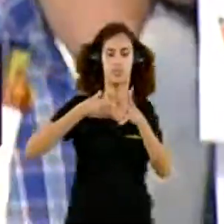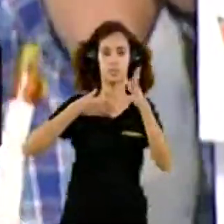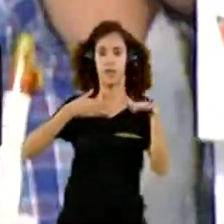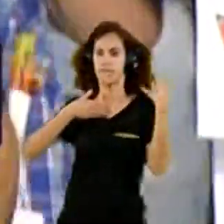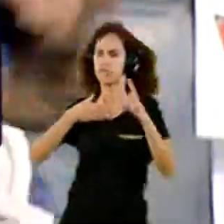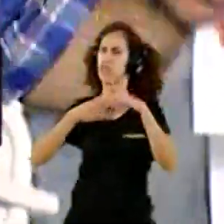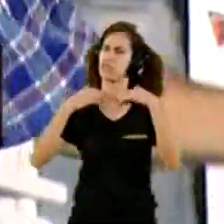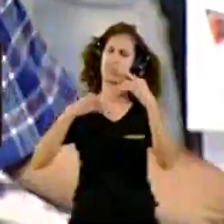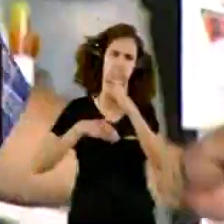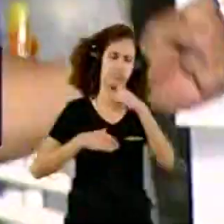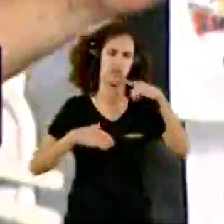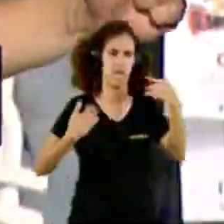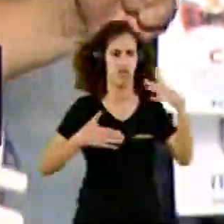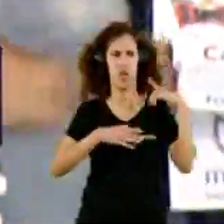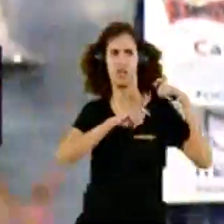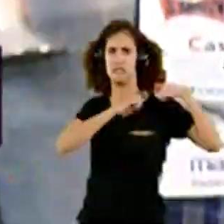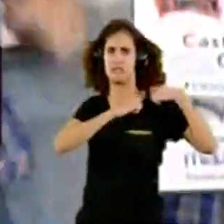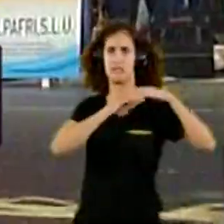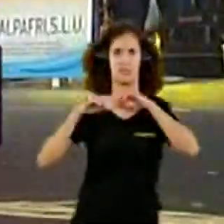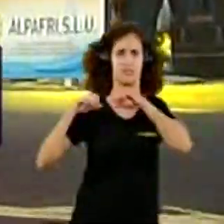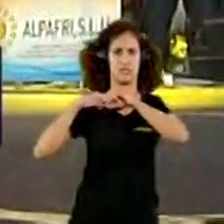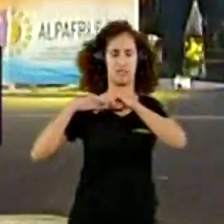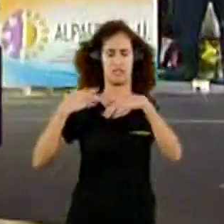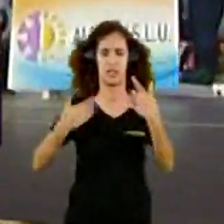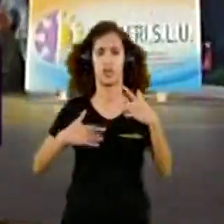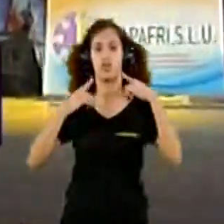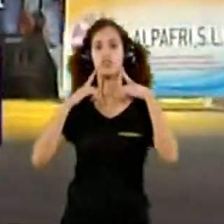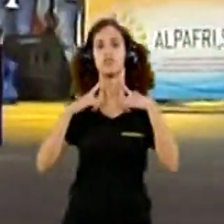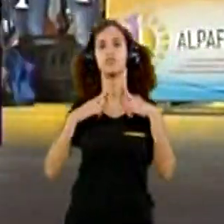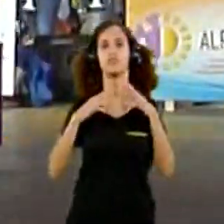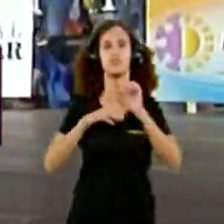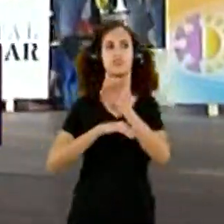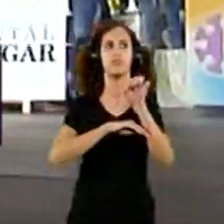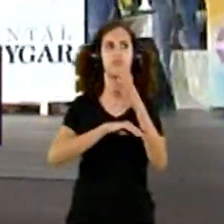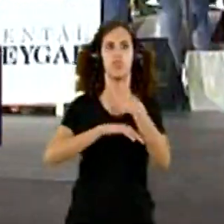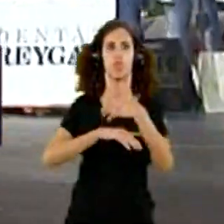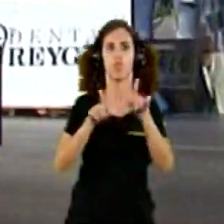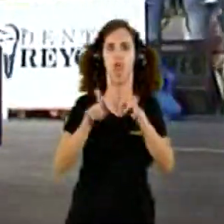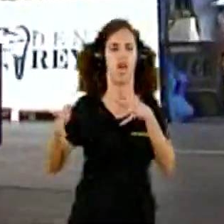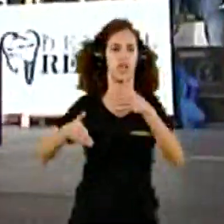Que el de Robocop.